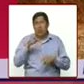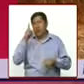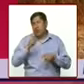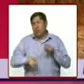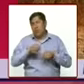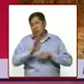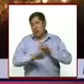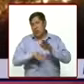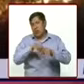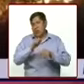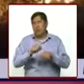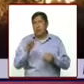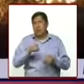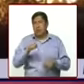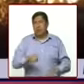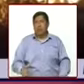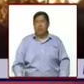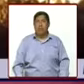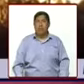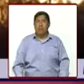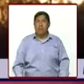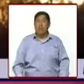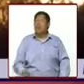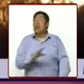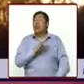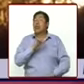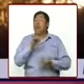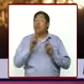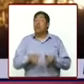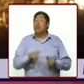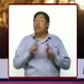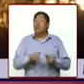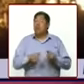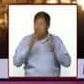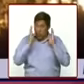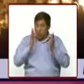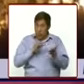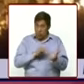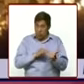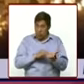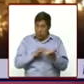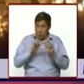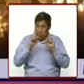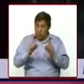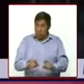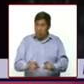puede caminar con eso tampoco. ¿La población está recibiendo atención médica?